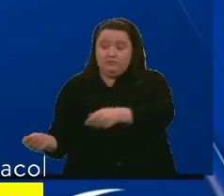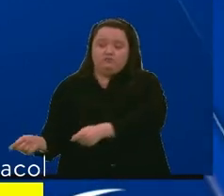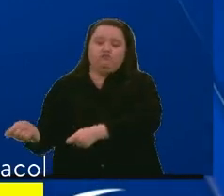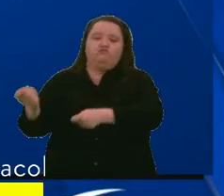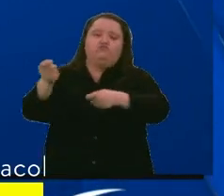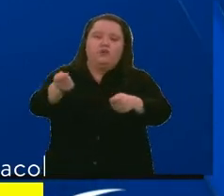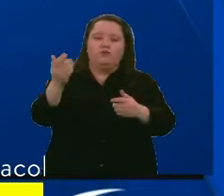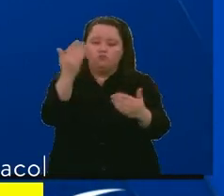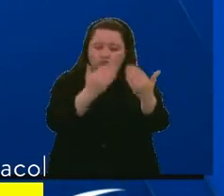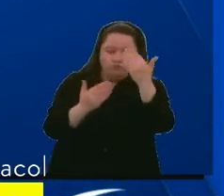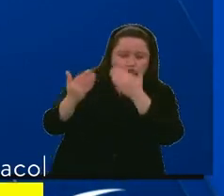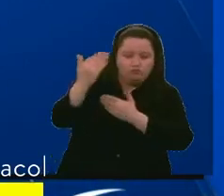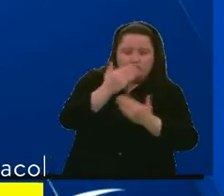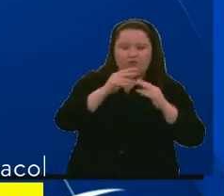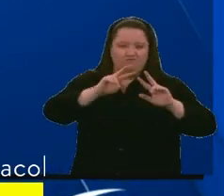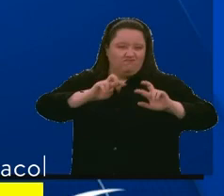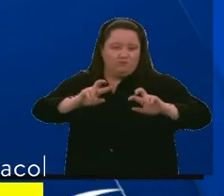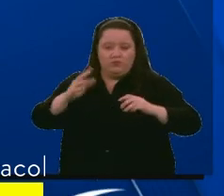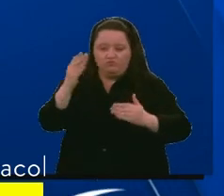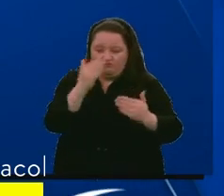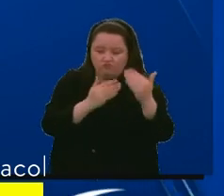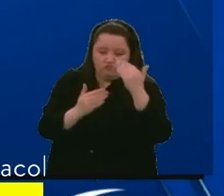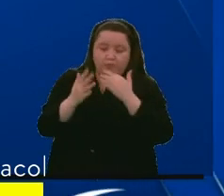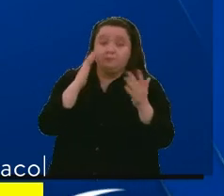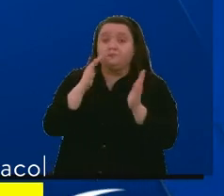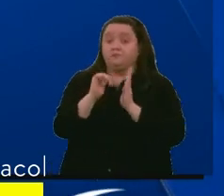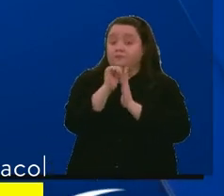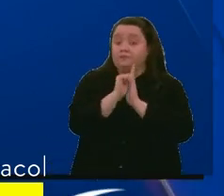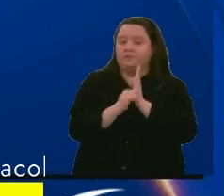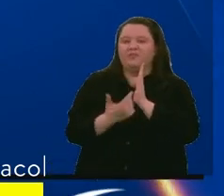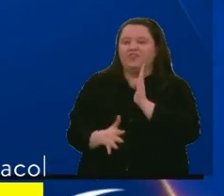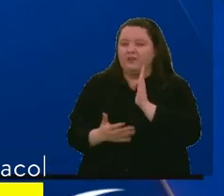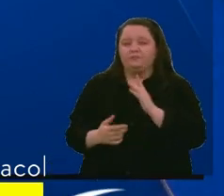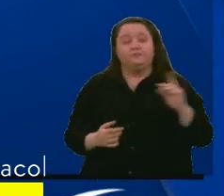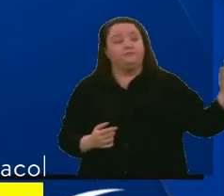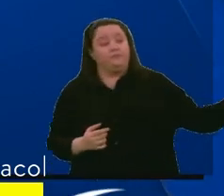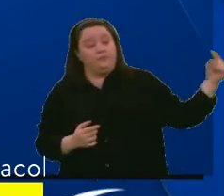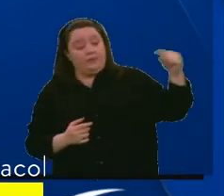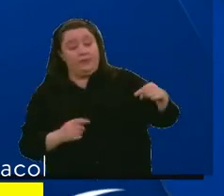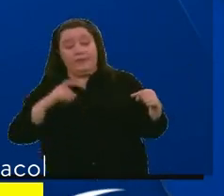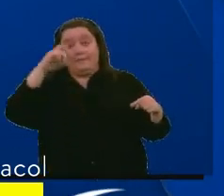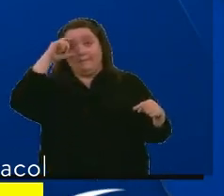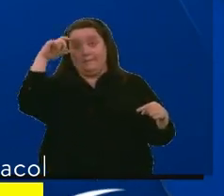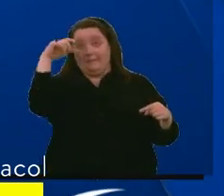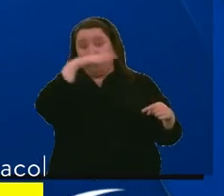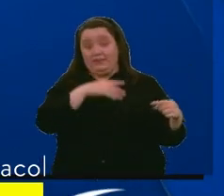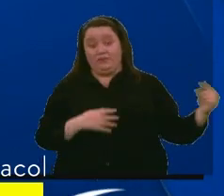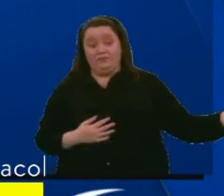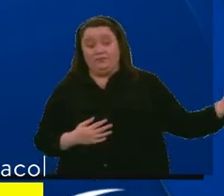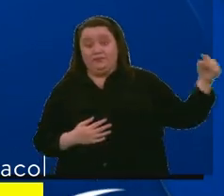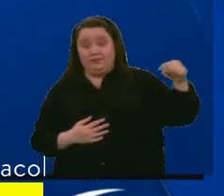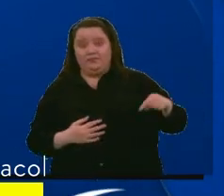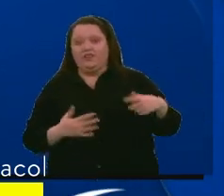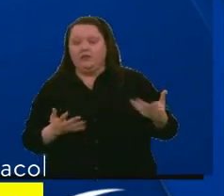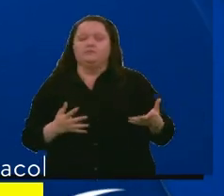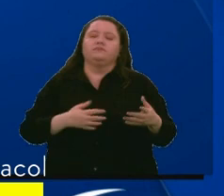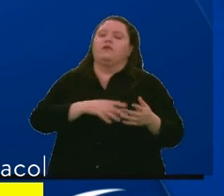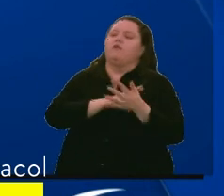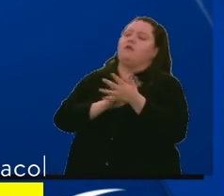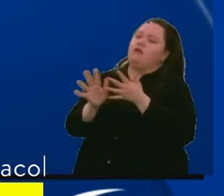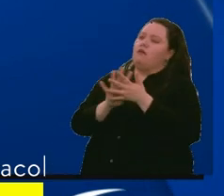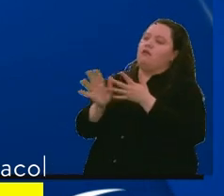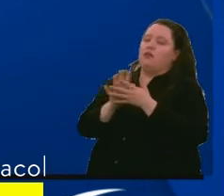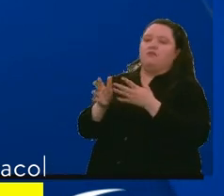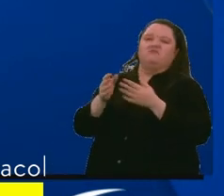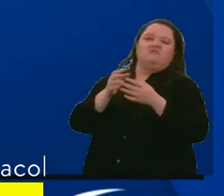algunos exámenes. Se tiene dentro de la agenda, tan pronto aterrice aquí el presidente Gustavo Petro, que el presidente termina de dar declaraciones a los medios